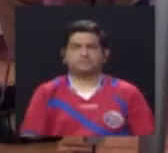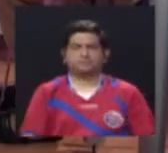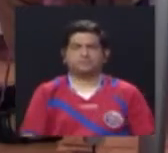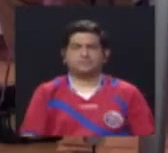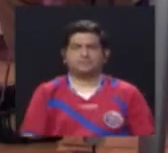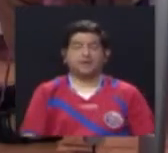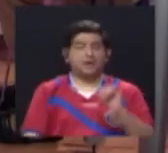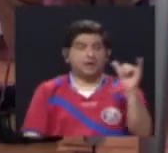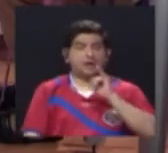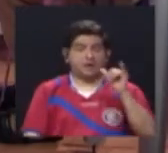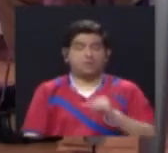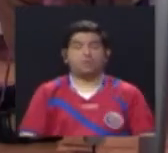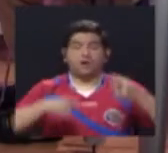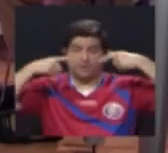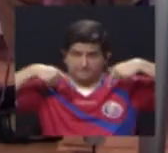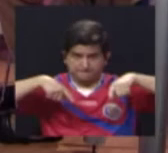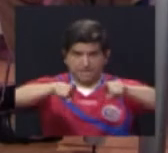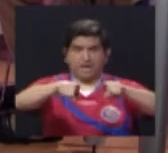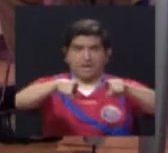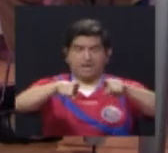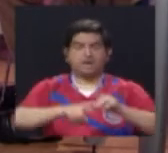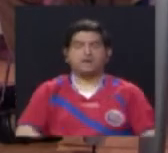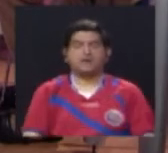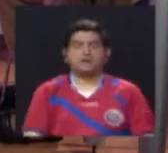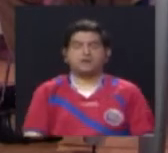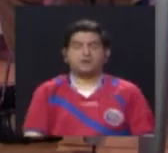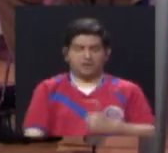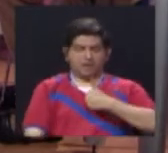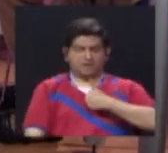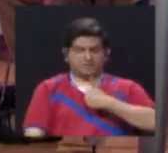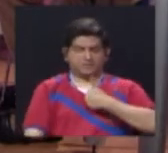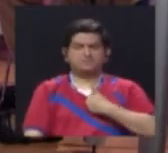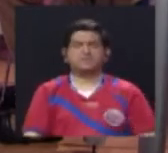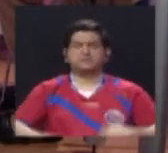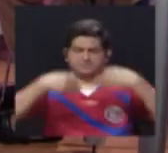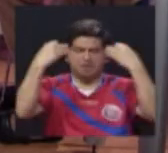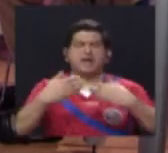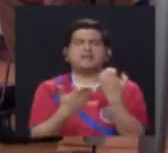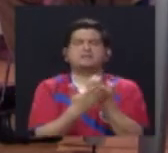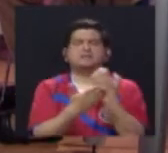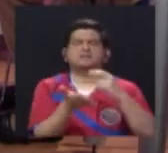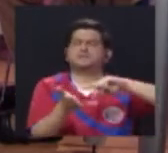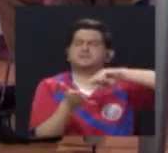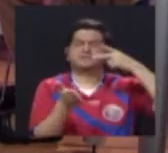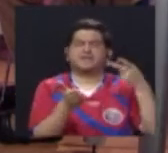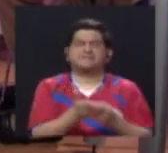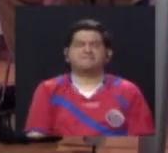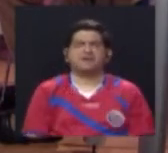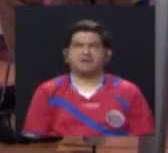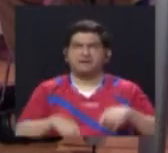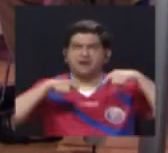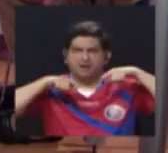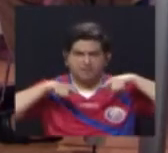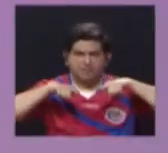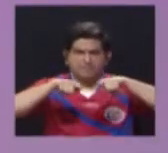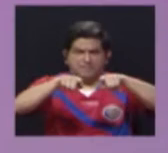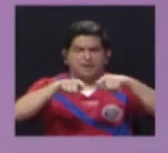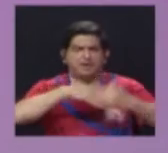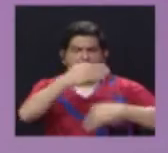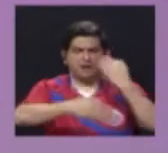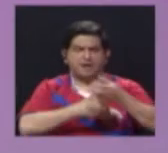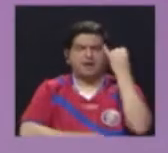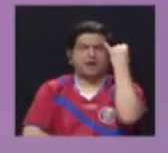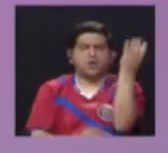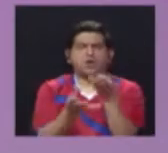le paralelo a esto una autodeterminación económica qué significa un acompañamiento en